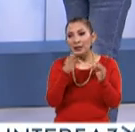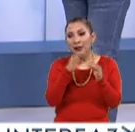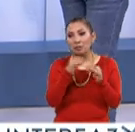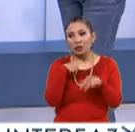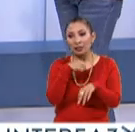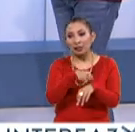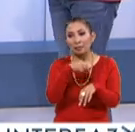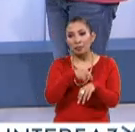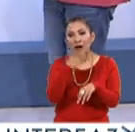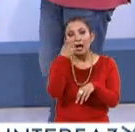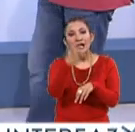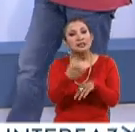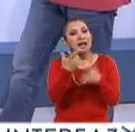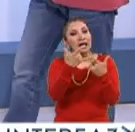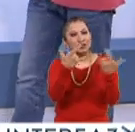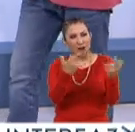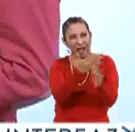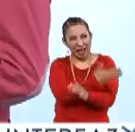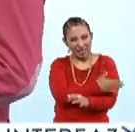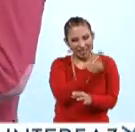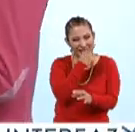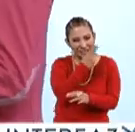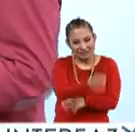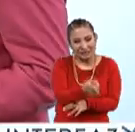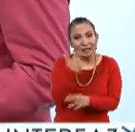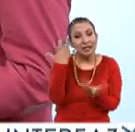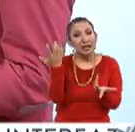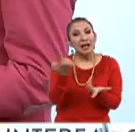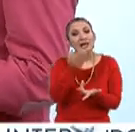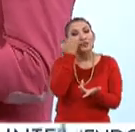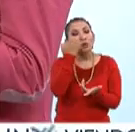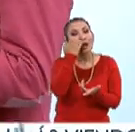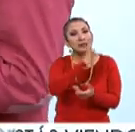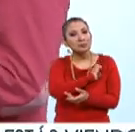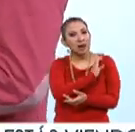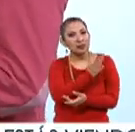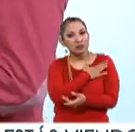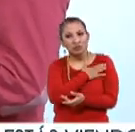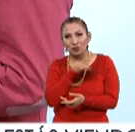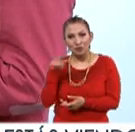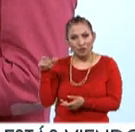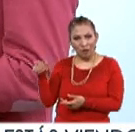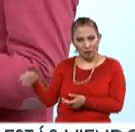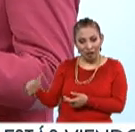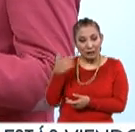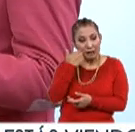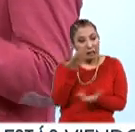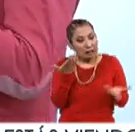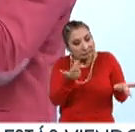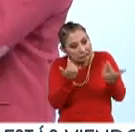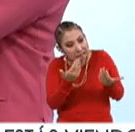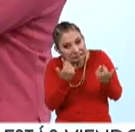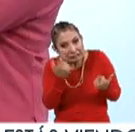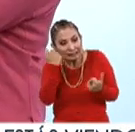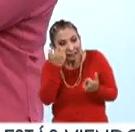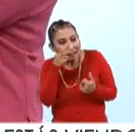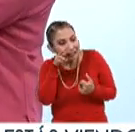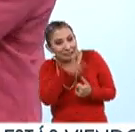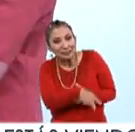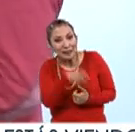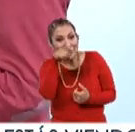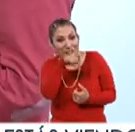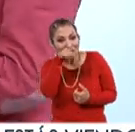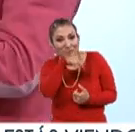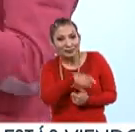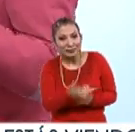por cuestiones de tiempo, esta anécdota que nos platicó de este colega español que literalmente pues, se puso muy emotivo cuando